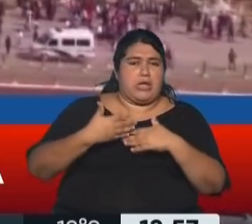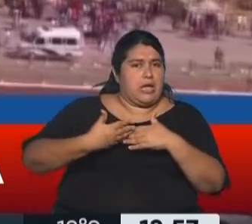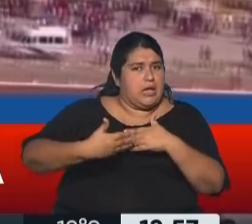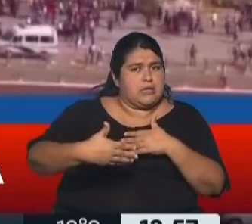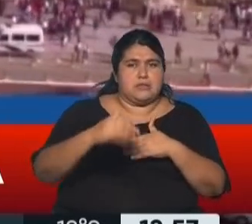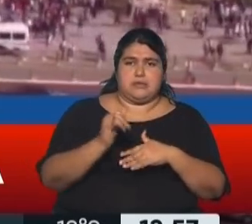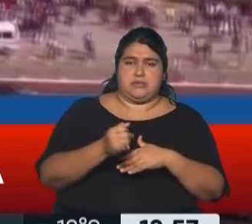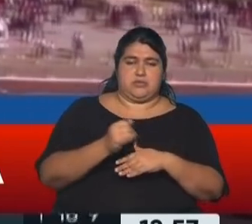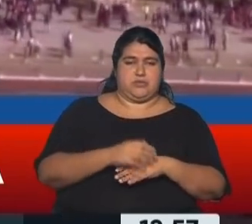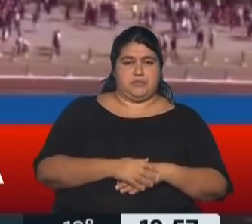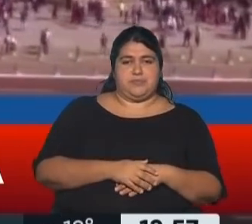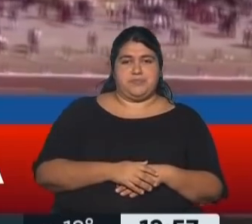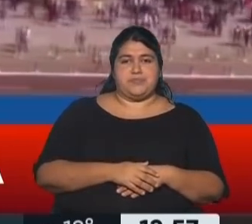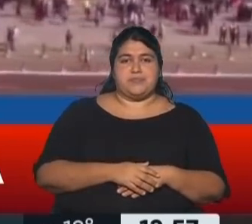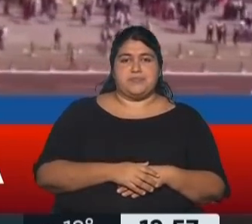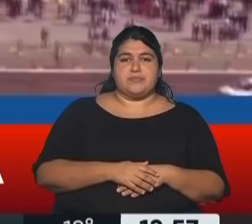tarde.